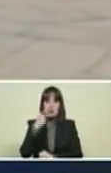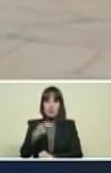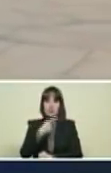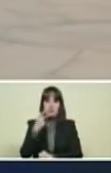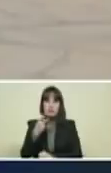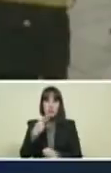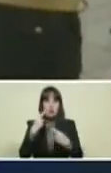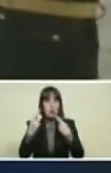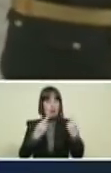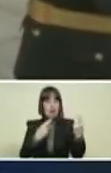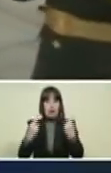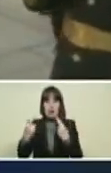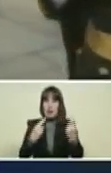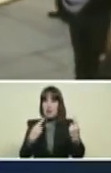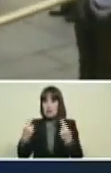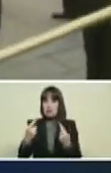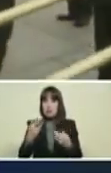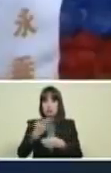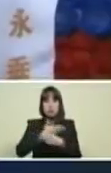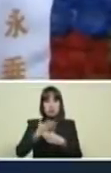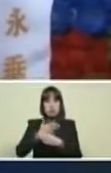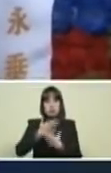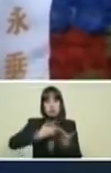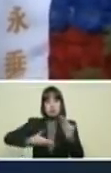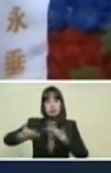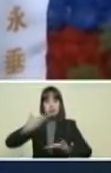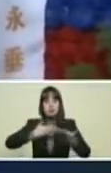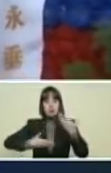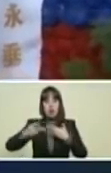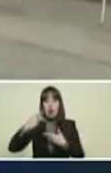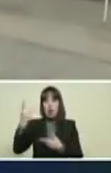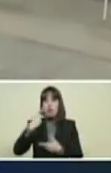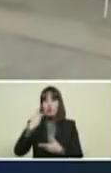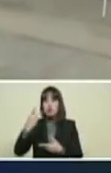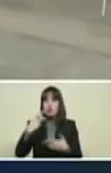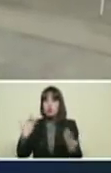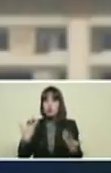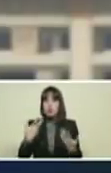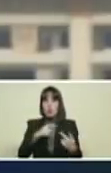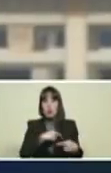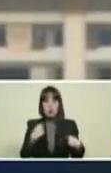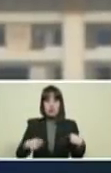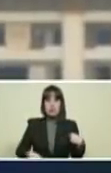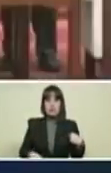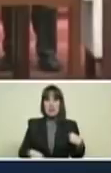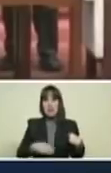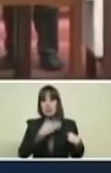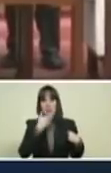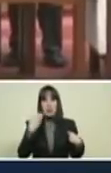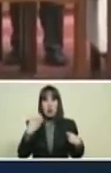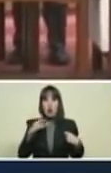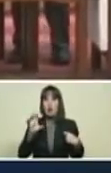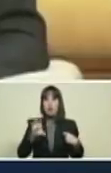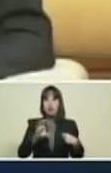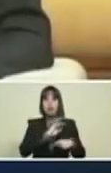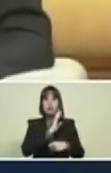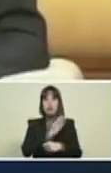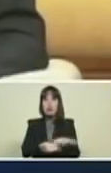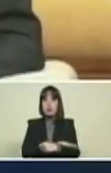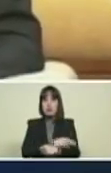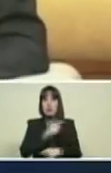relación de beneficio mutuo. ¿Cómo se relaciona con China? China es la gran superpotencia del siglo